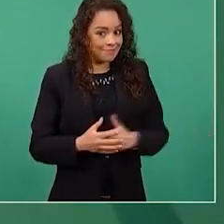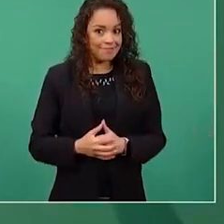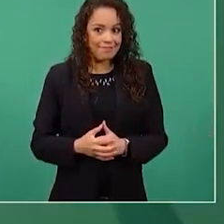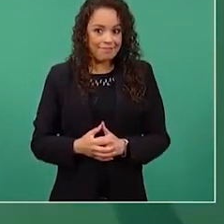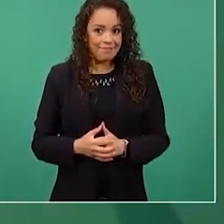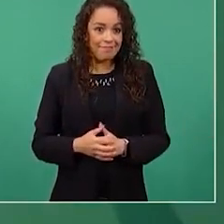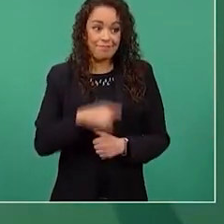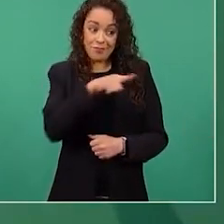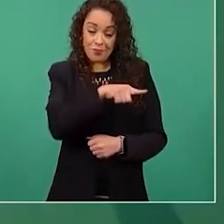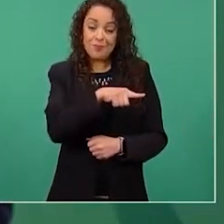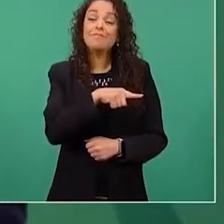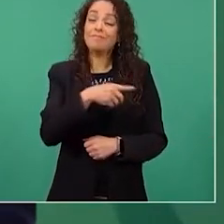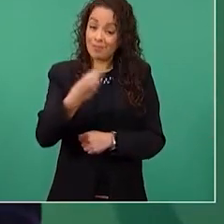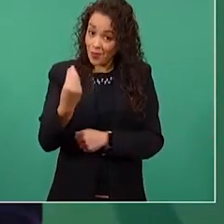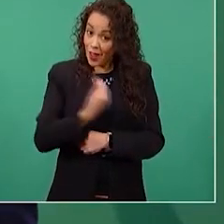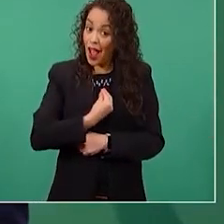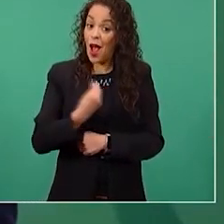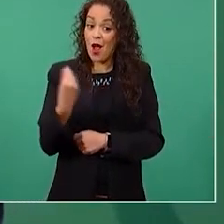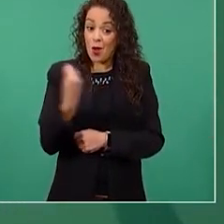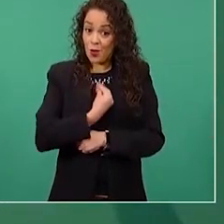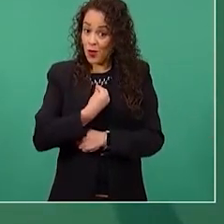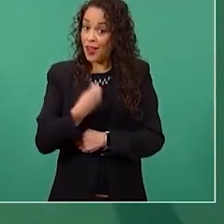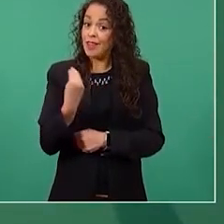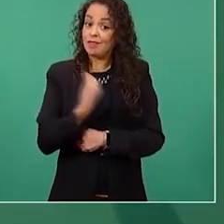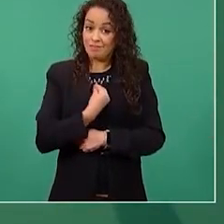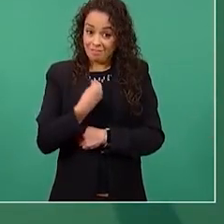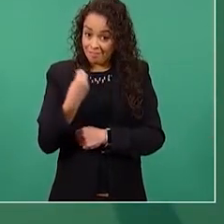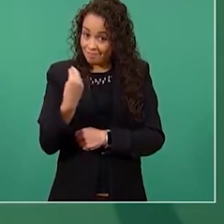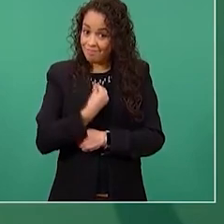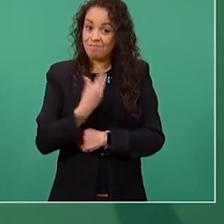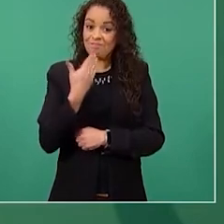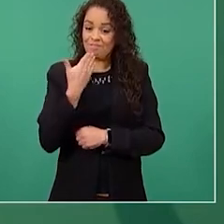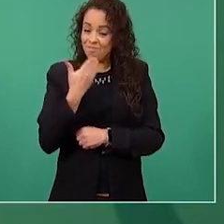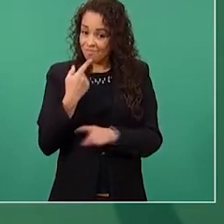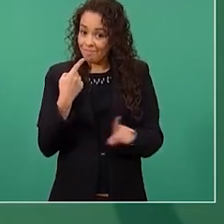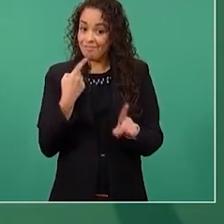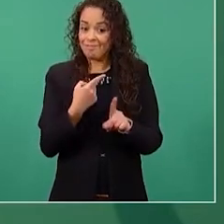ha aguantado ya